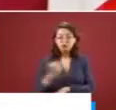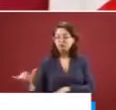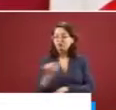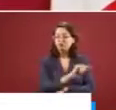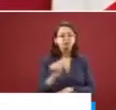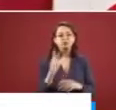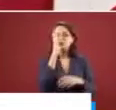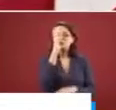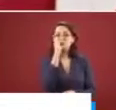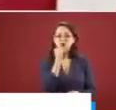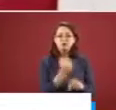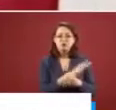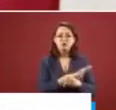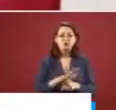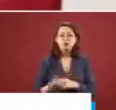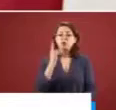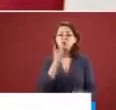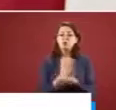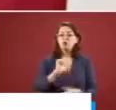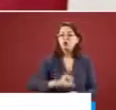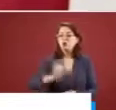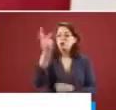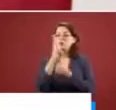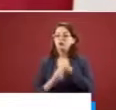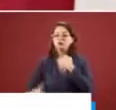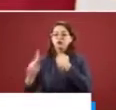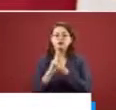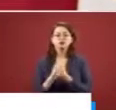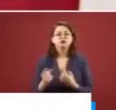y que hacían pues lo levantaban